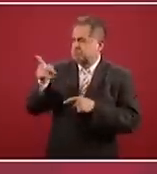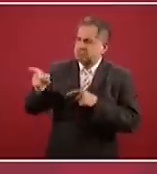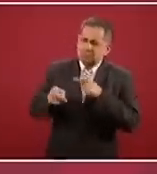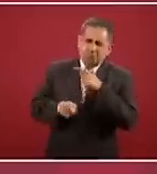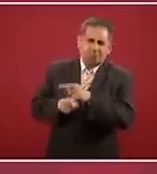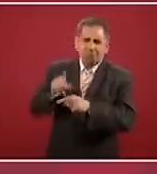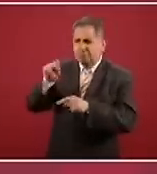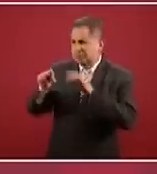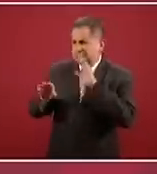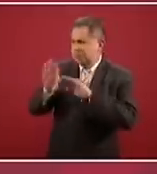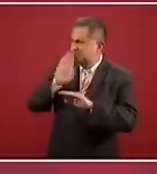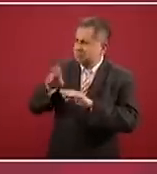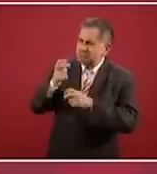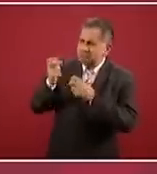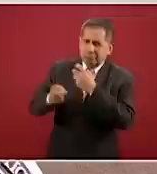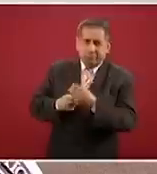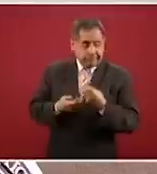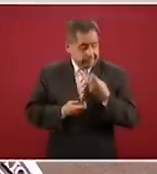lanzaron con todo.